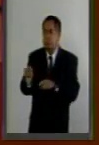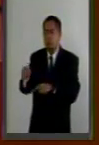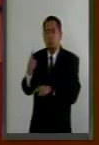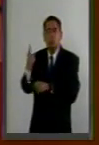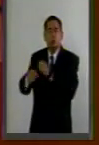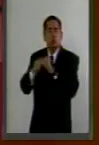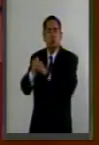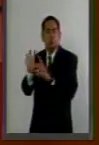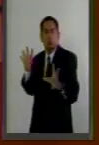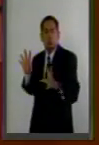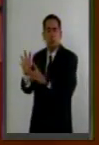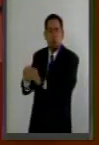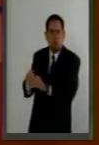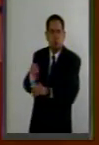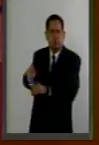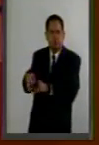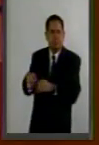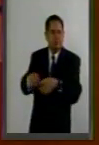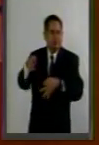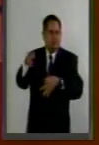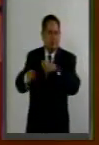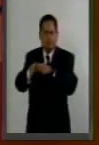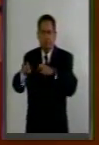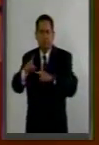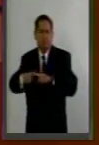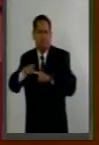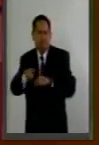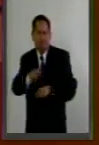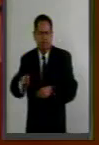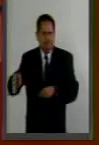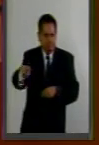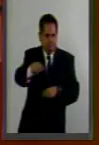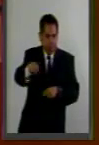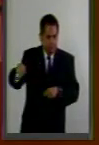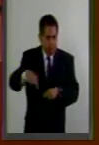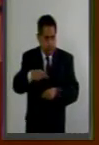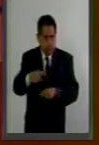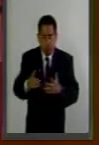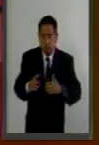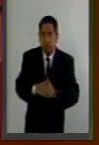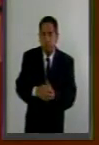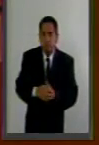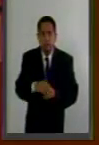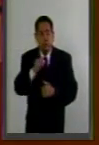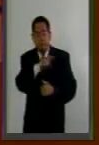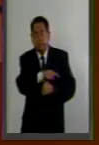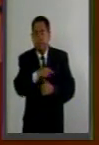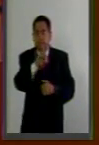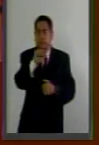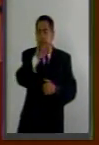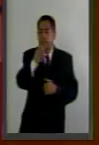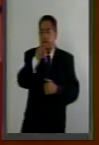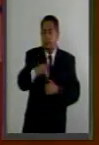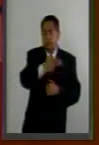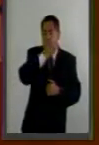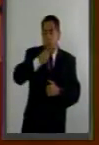los tribunales constitucionales. También resulta muy complicado para las ministras y